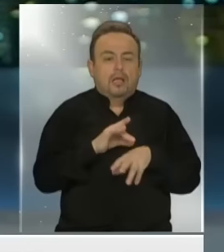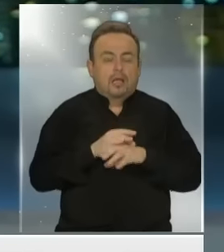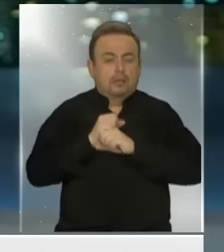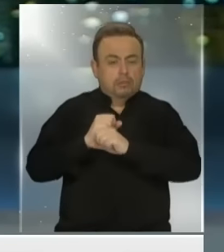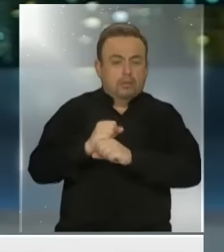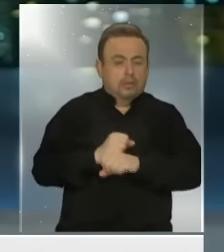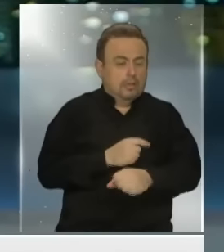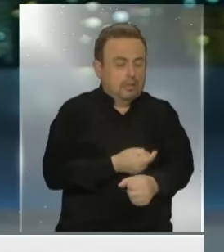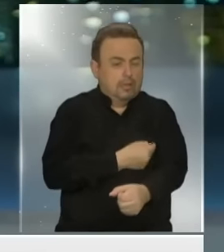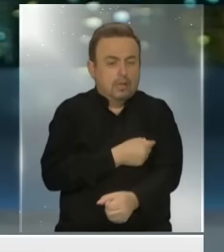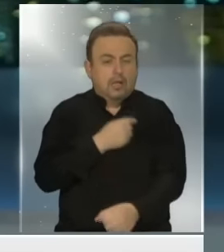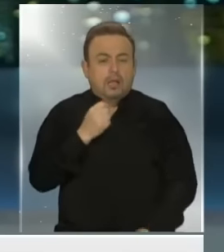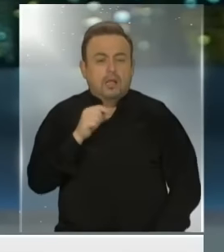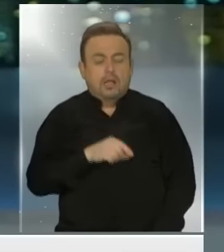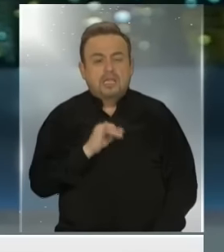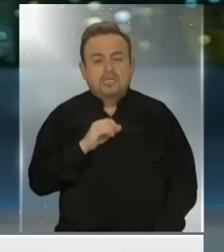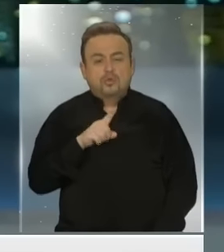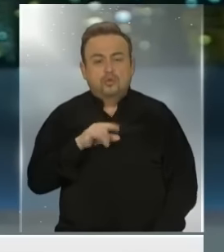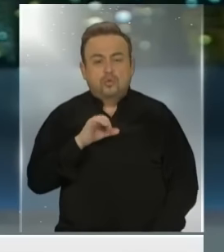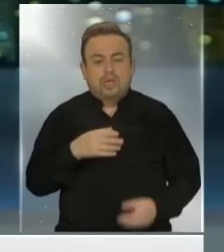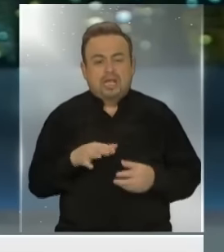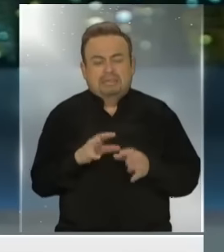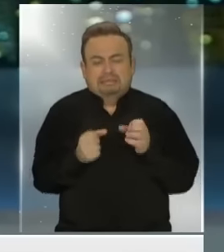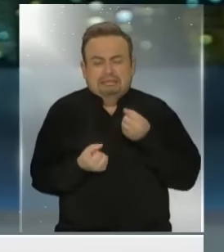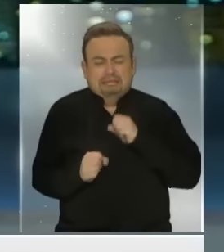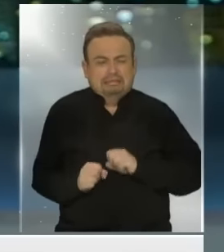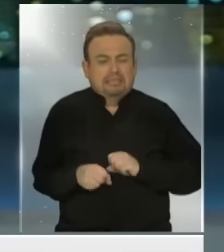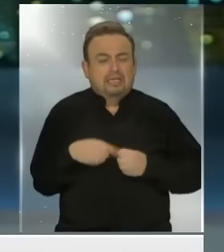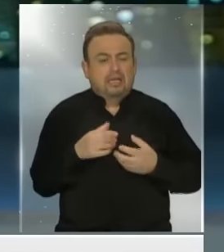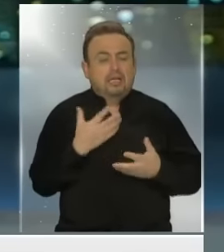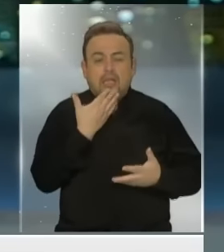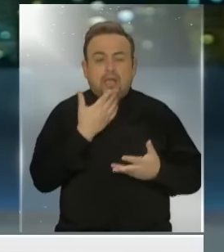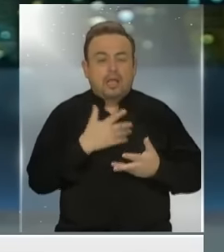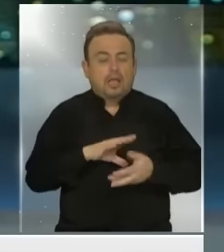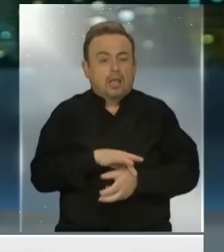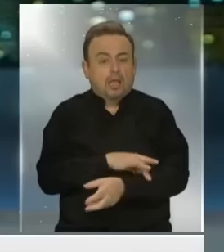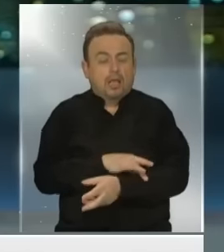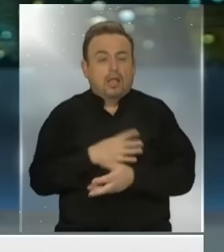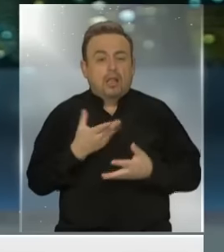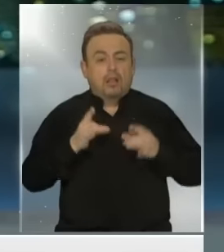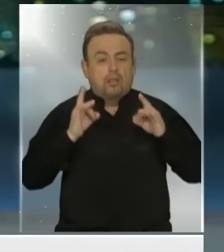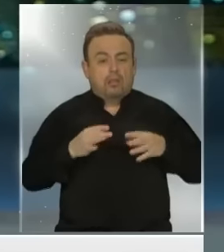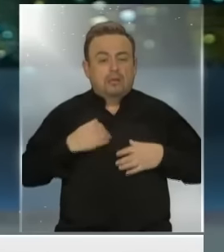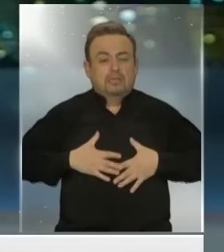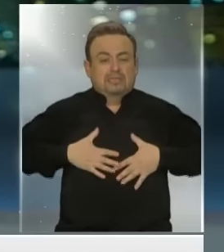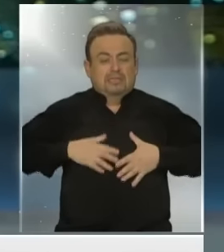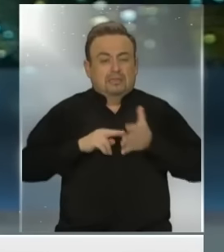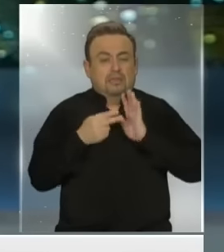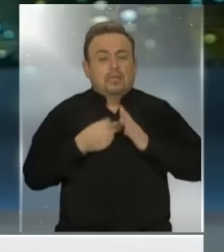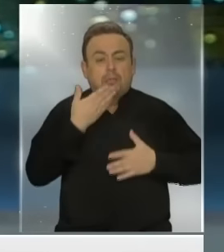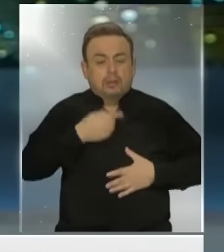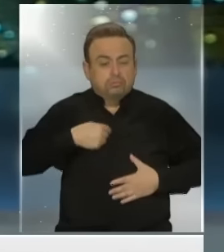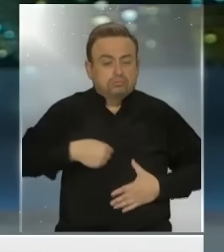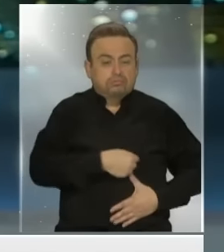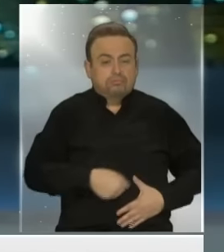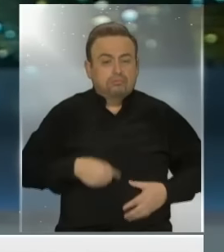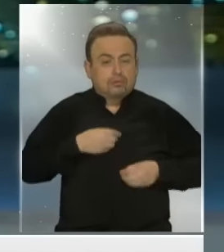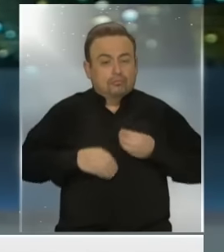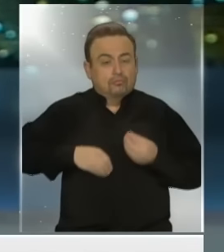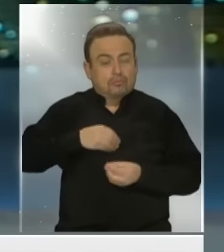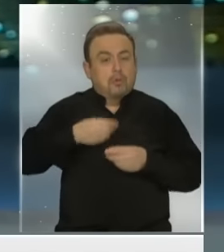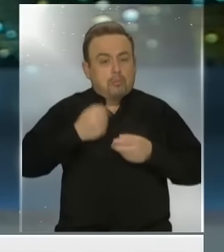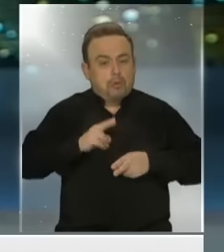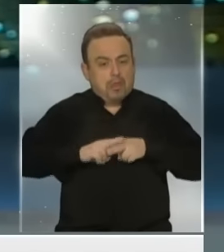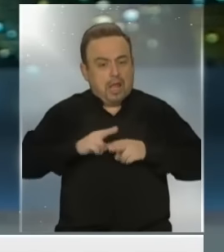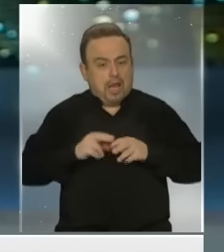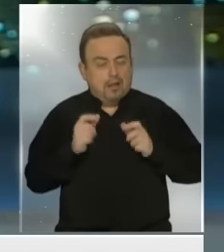resistencia a la insulina, los calambres y las crisis respiratorias, pero además regula el tránsito intestinal. Rocío